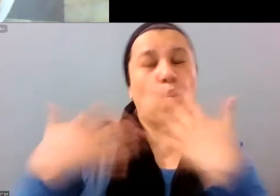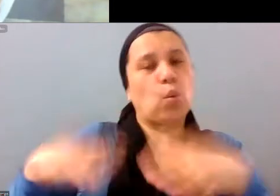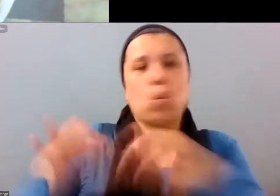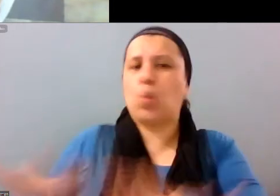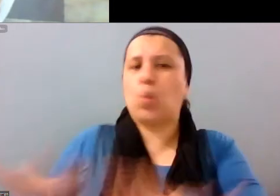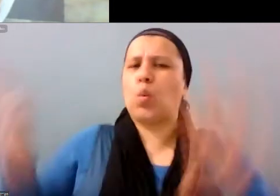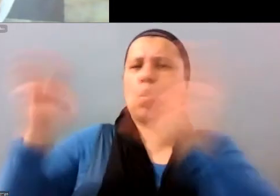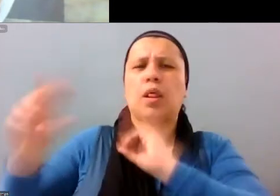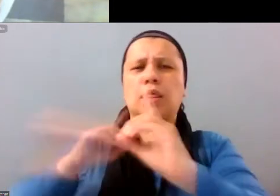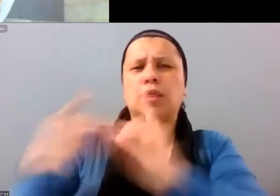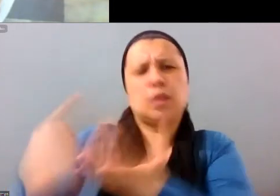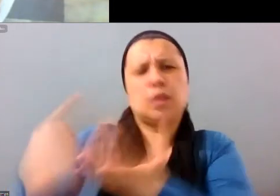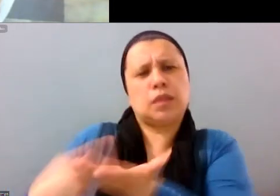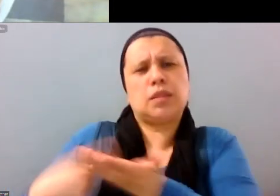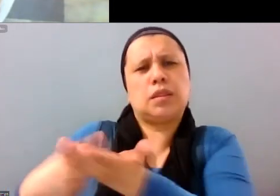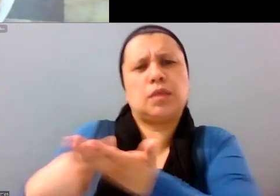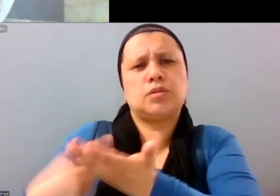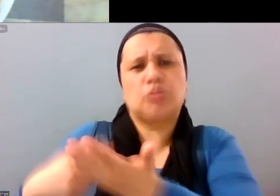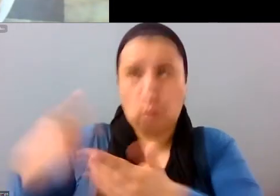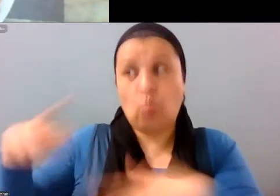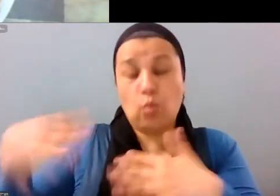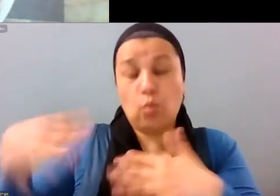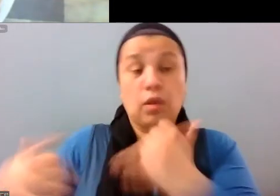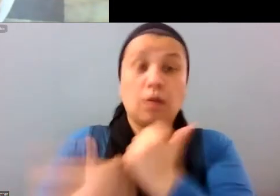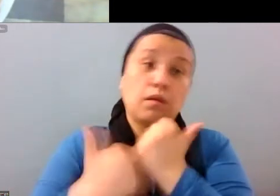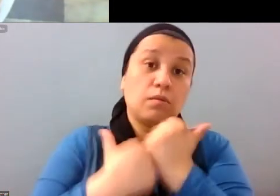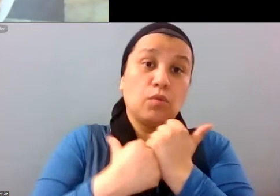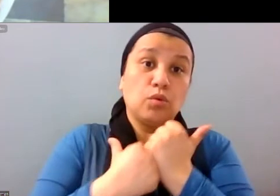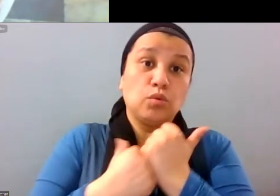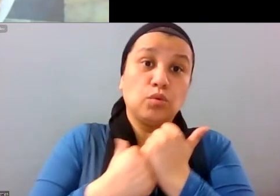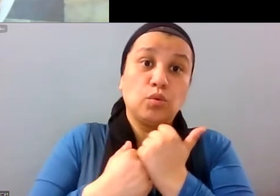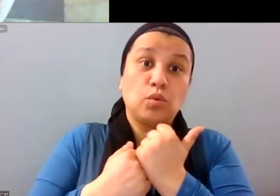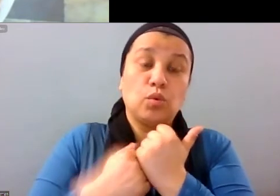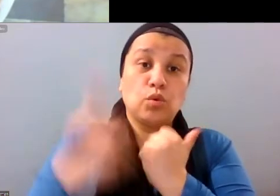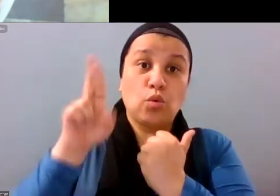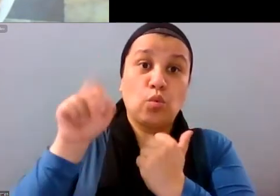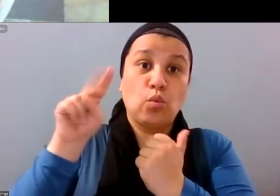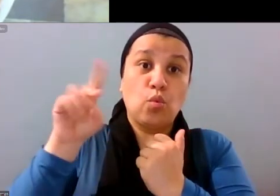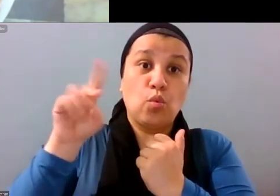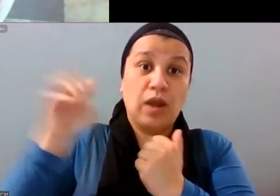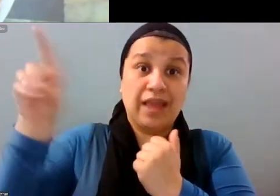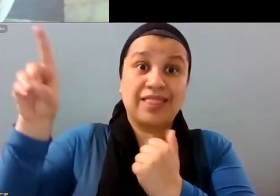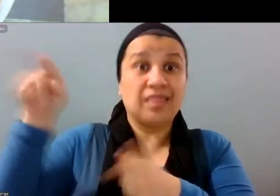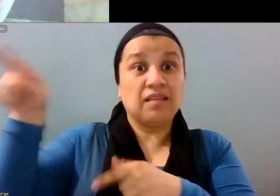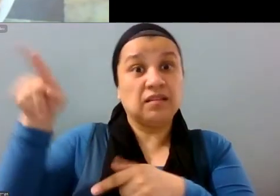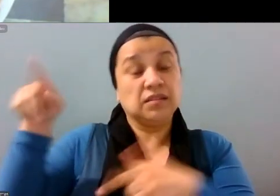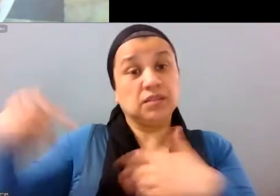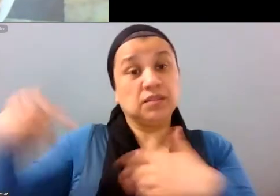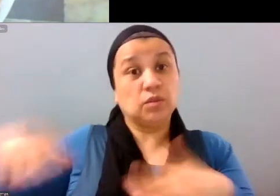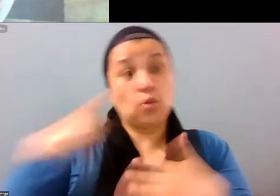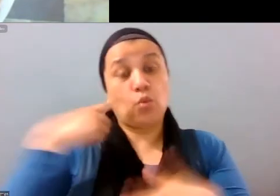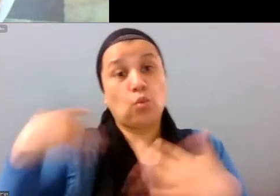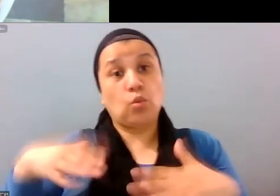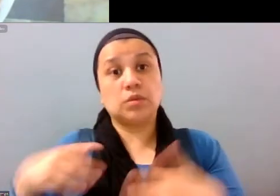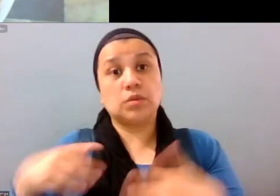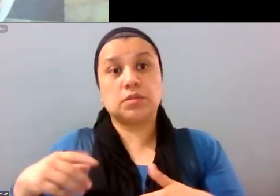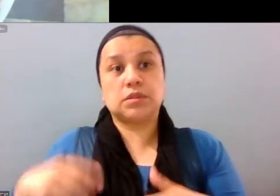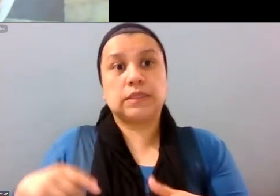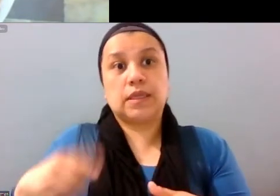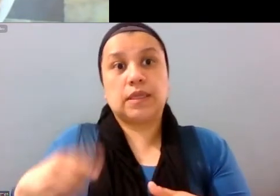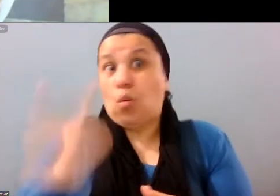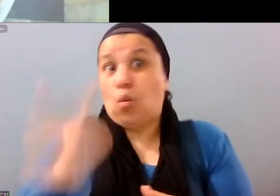con apoyo de la universidad estatal a distancia que era de la consideración que teníamos en ese momento la única universidad